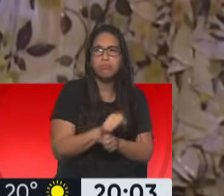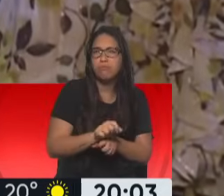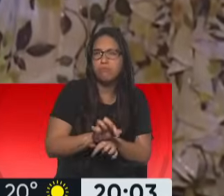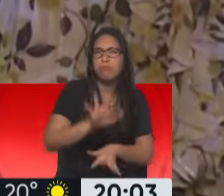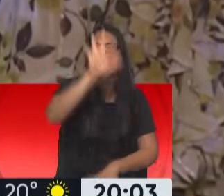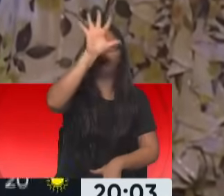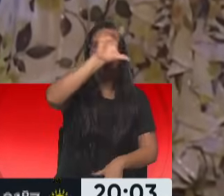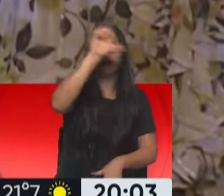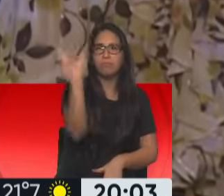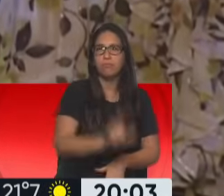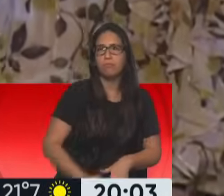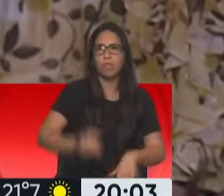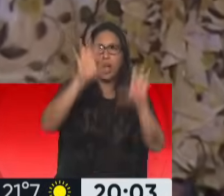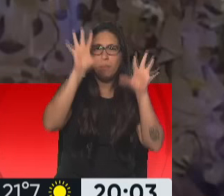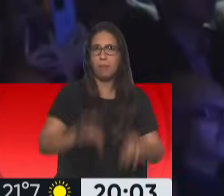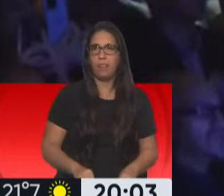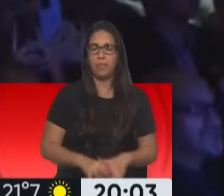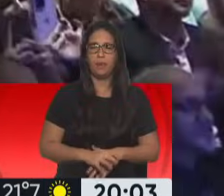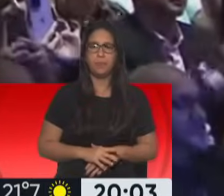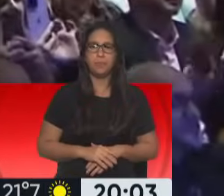de nuestra nación.